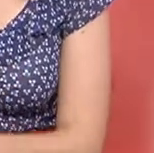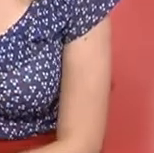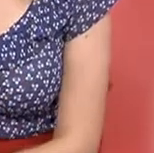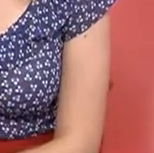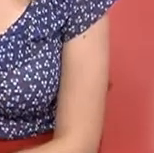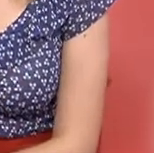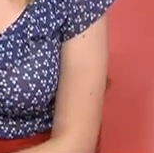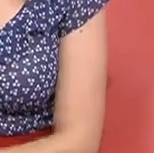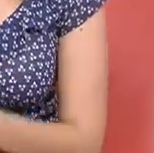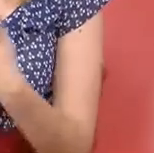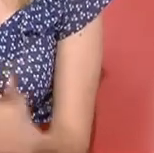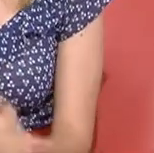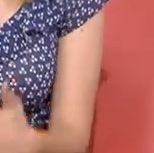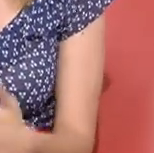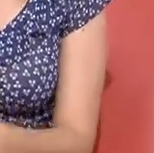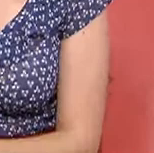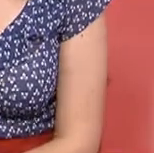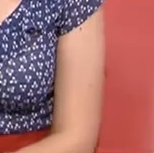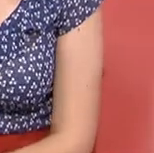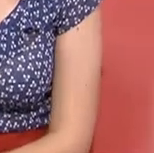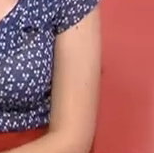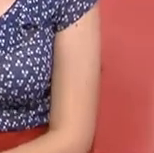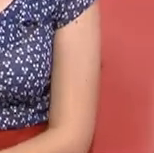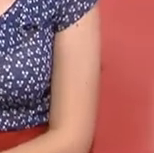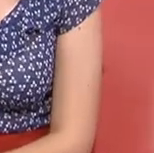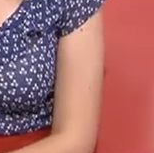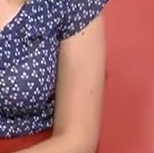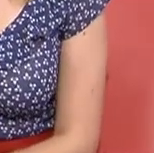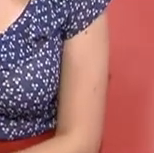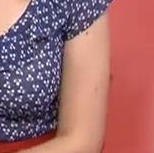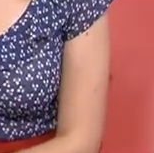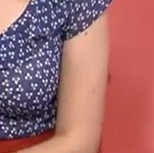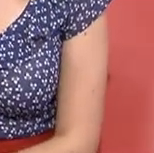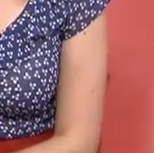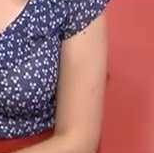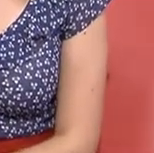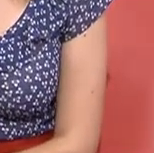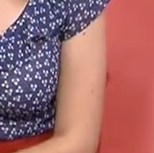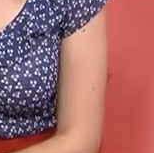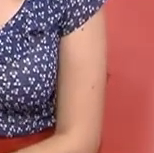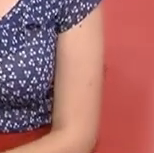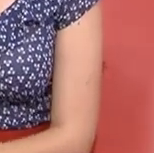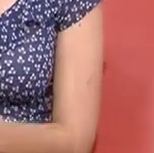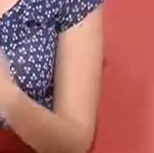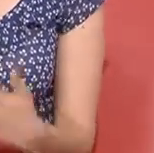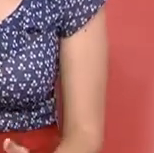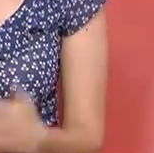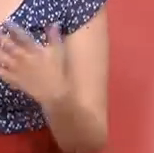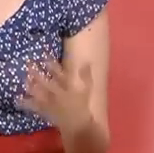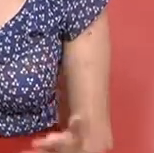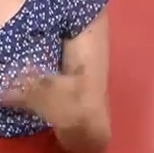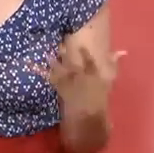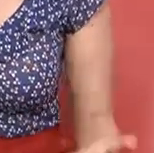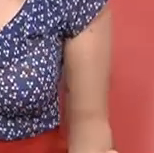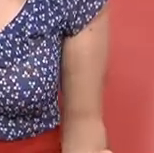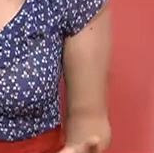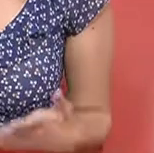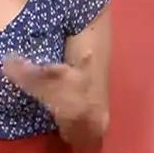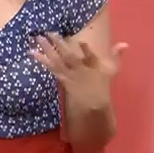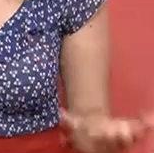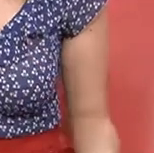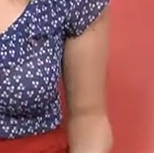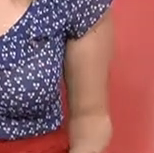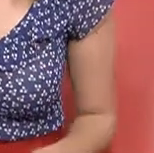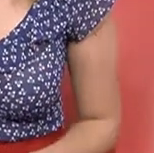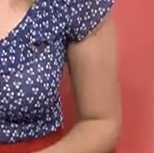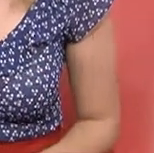y tecnologías como esta, y seguramente que tras este desastre, tras esta contingencia, se seguirá desarrollando más